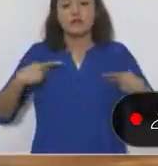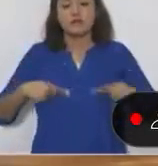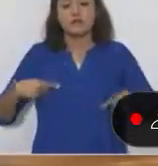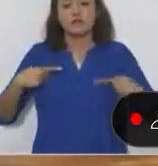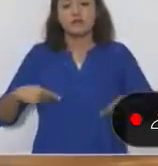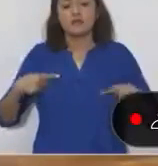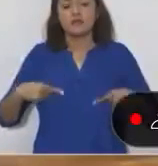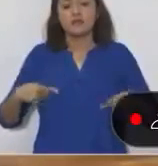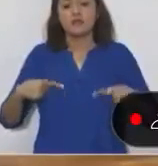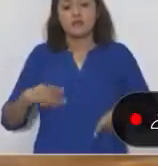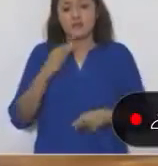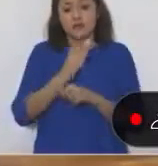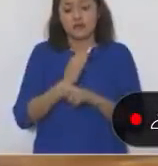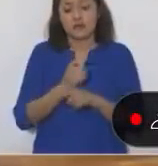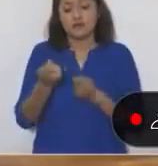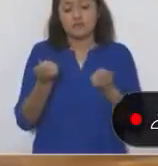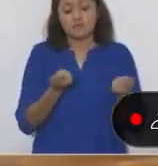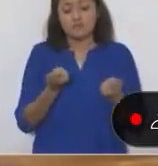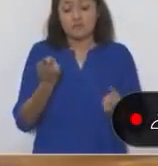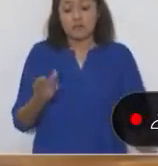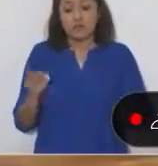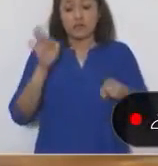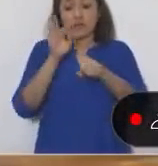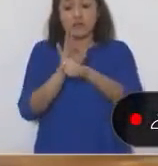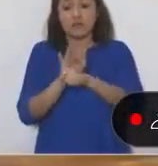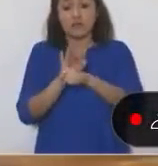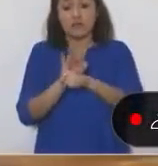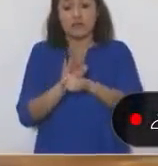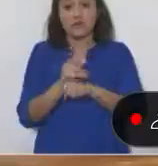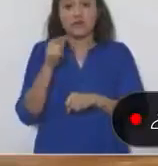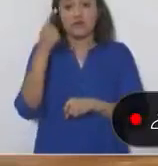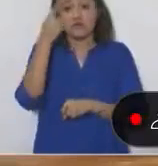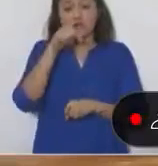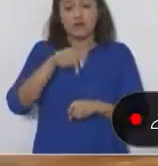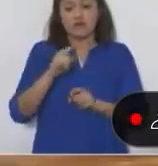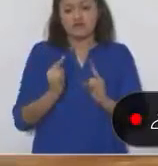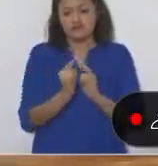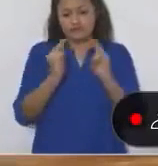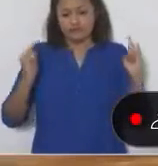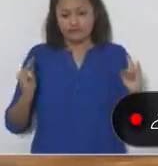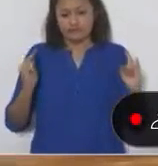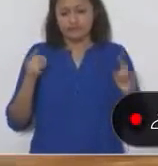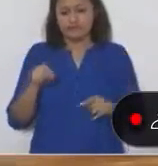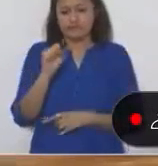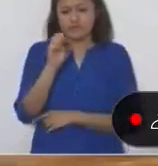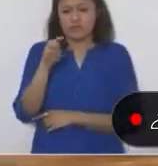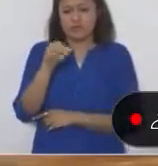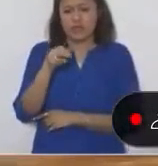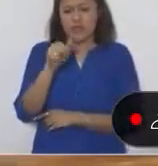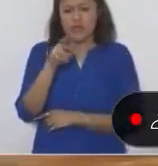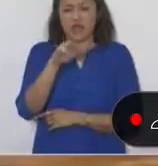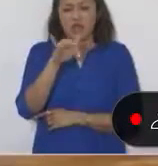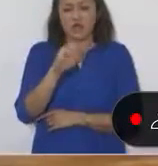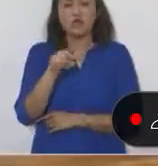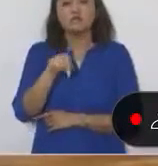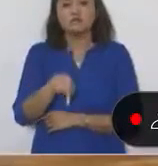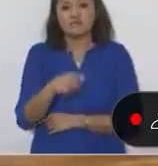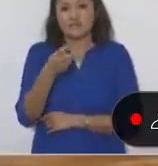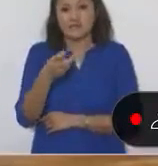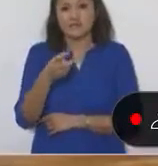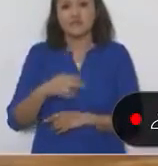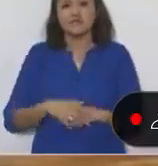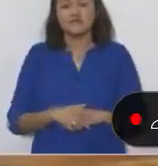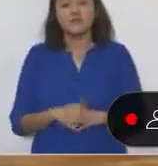de este movimiento en defensa de las canchas del seminario así las llaman los terrenos del seminario